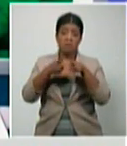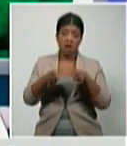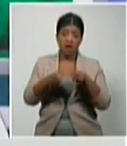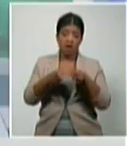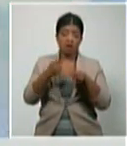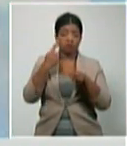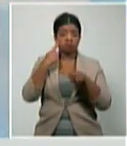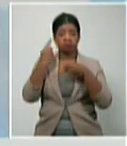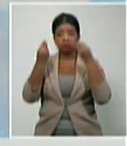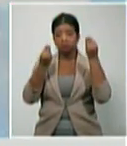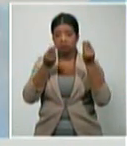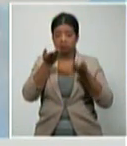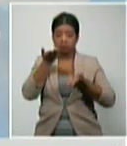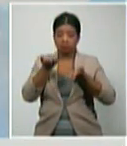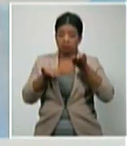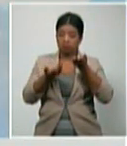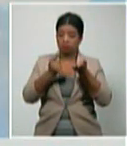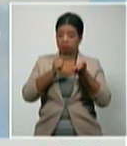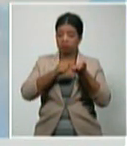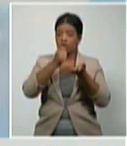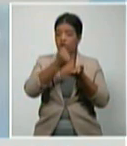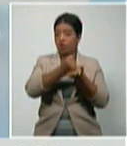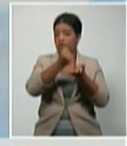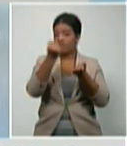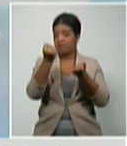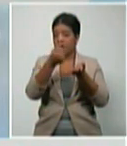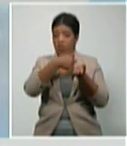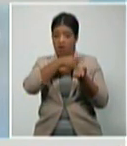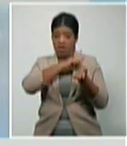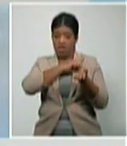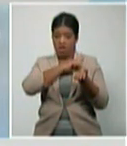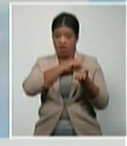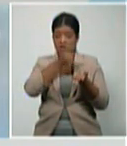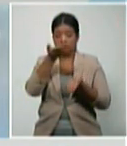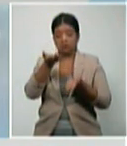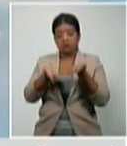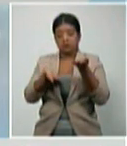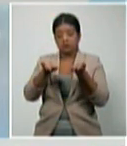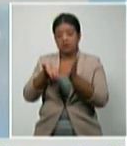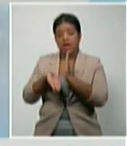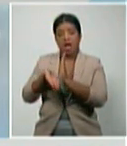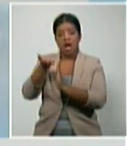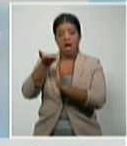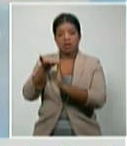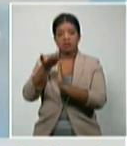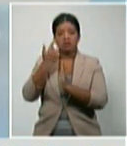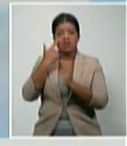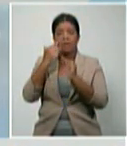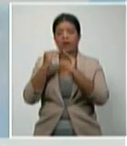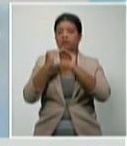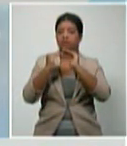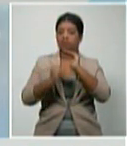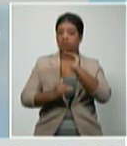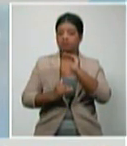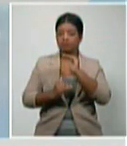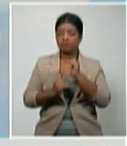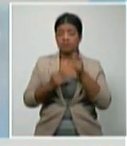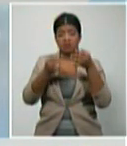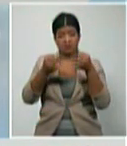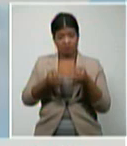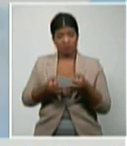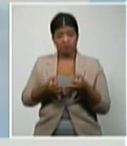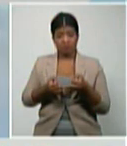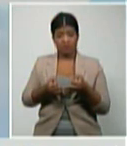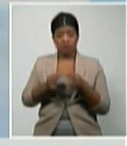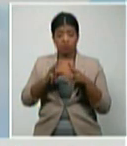el número de casos que se confirmaron ayer, pues realmente queda muy por debajo. Y es la razón por la que el